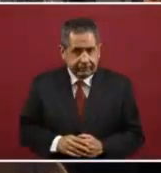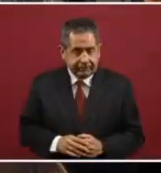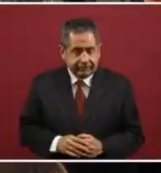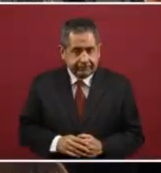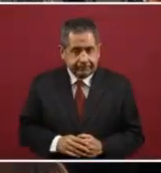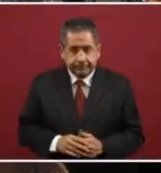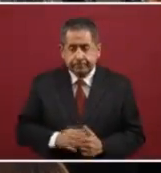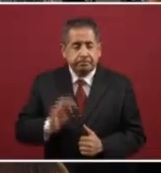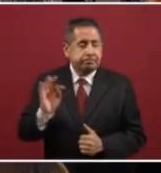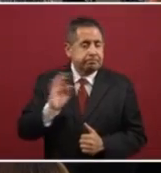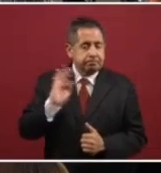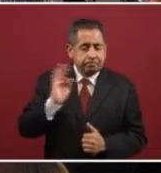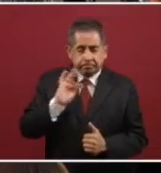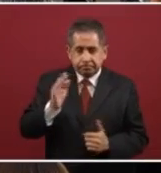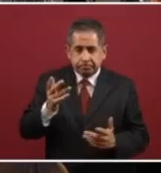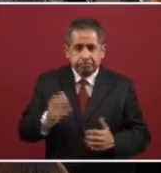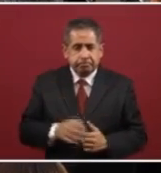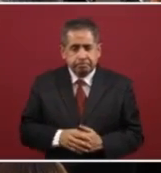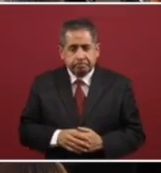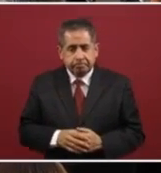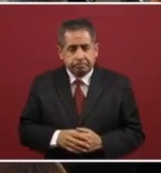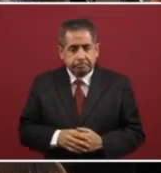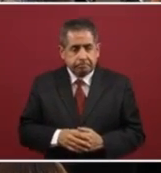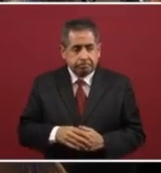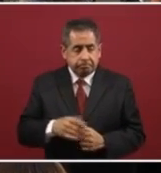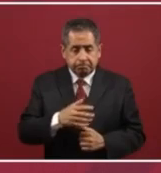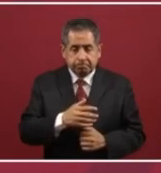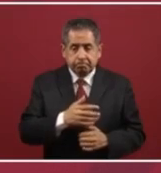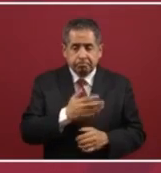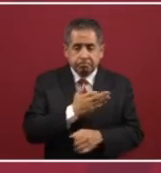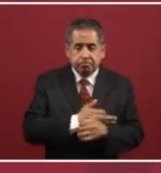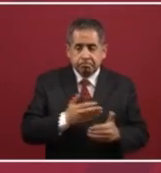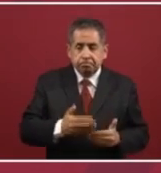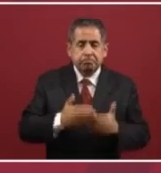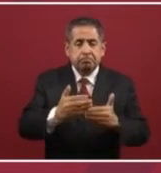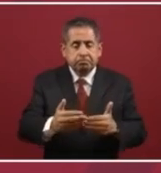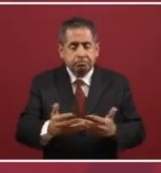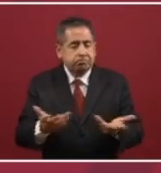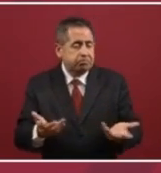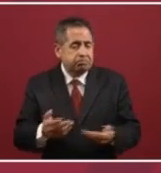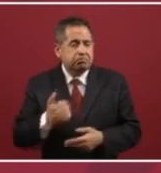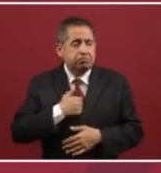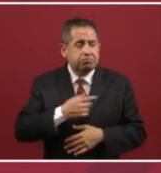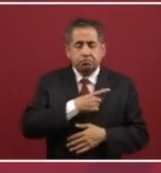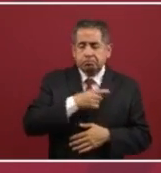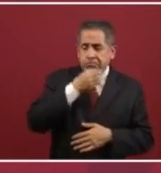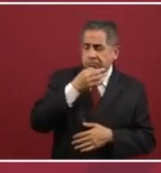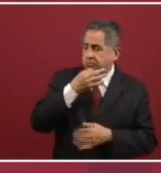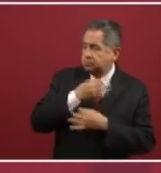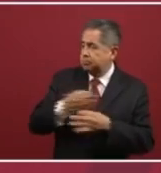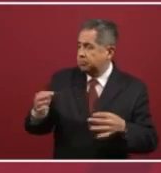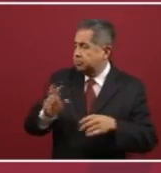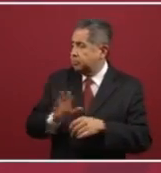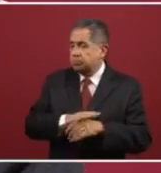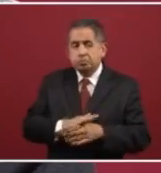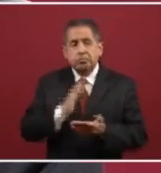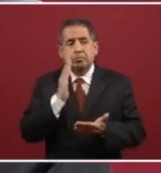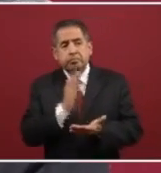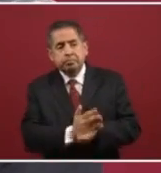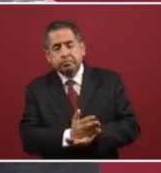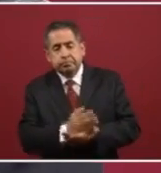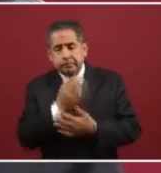si eso lo lograrán yo tendría que informar porque se defiende